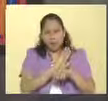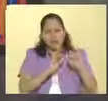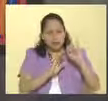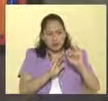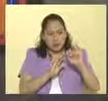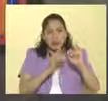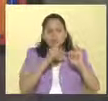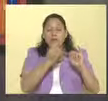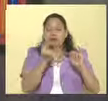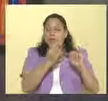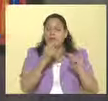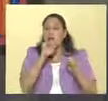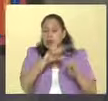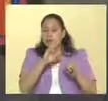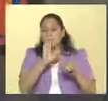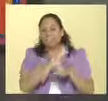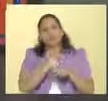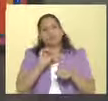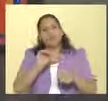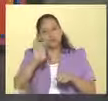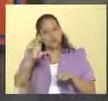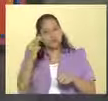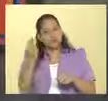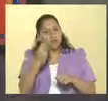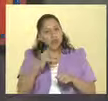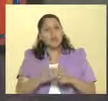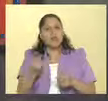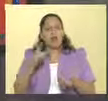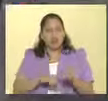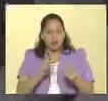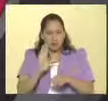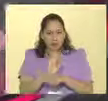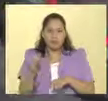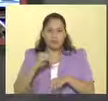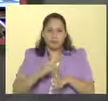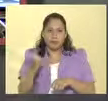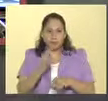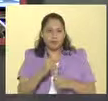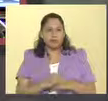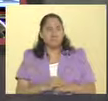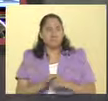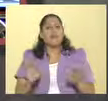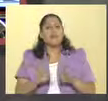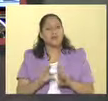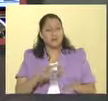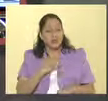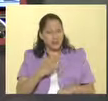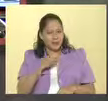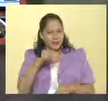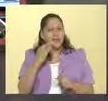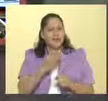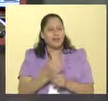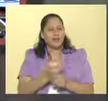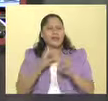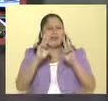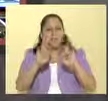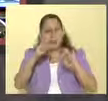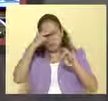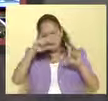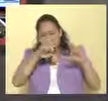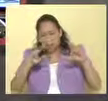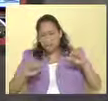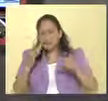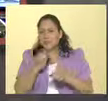se requiere una política para que las películas estén en el cine, ¿no? Oye, ¿cómo ves la situación de este